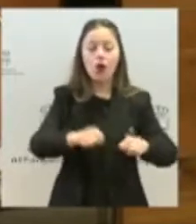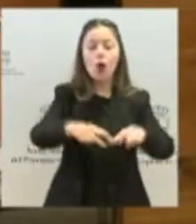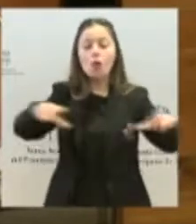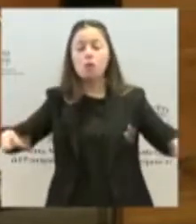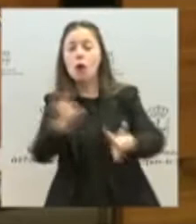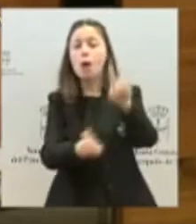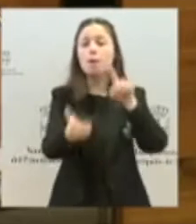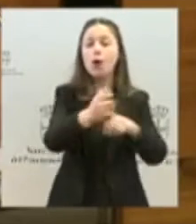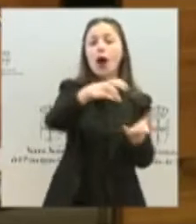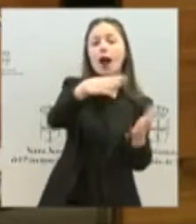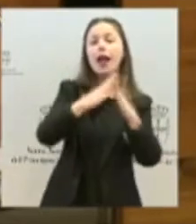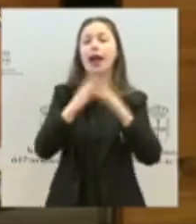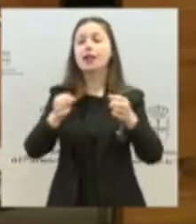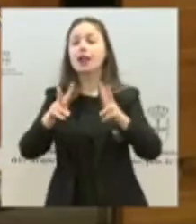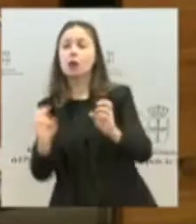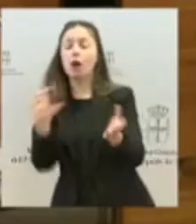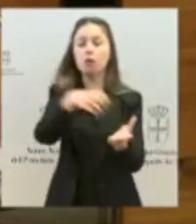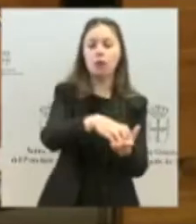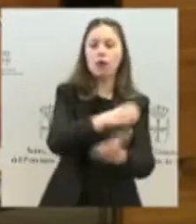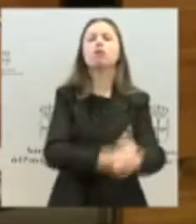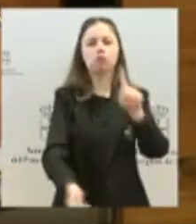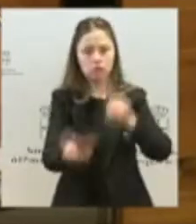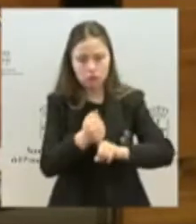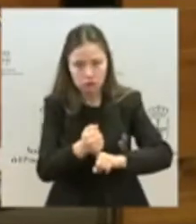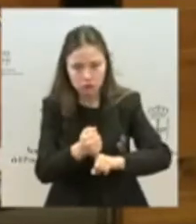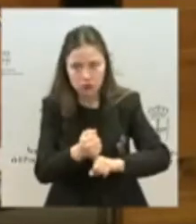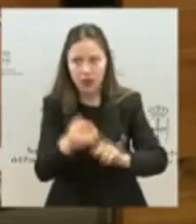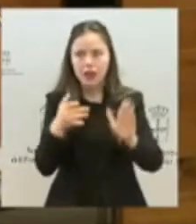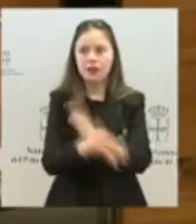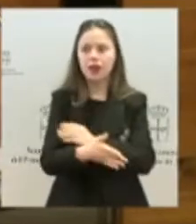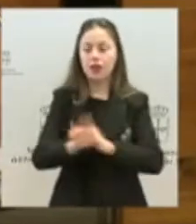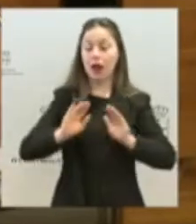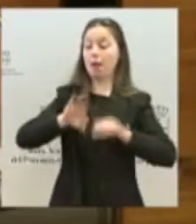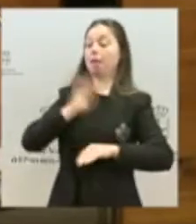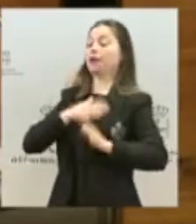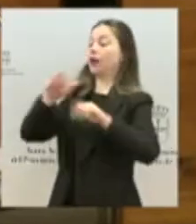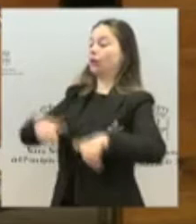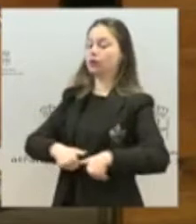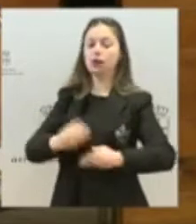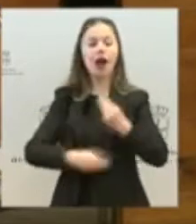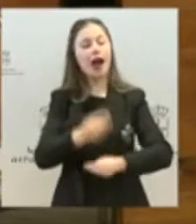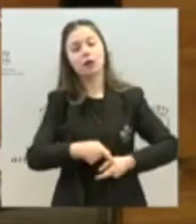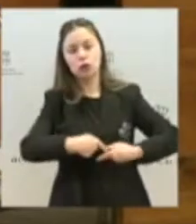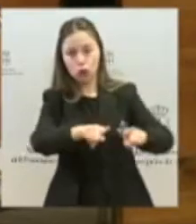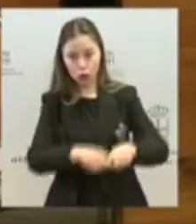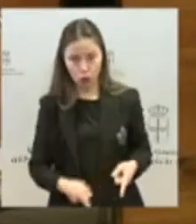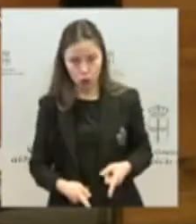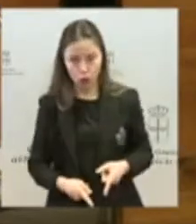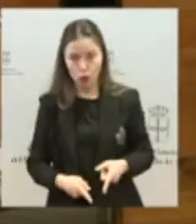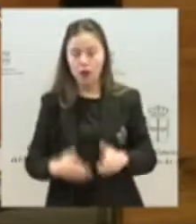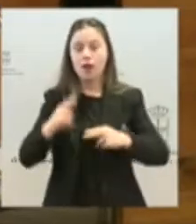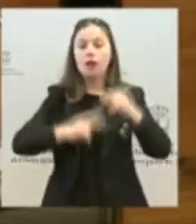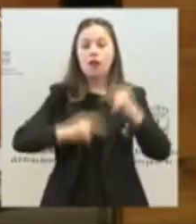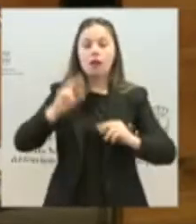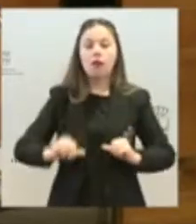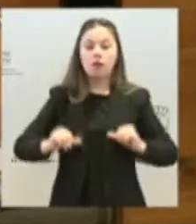lo encontraron. Ya no era vuelva usted mañana, sino hágalo usted mismo. Comenzaron las nuevas obras de las viviendas de Vipasa